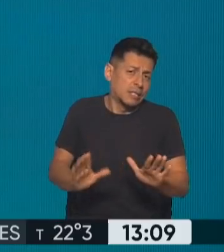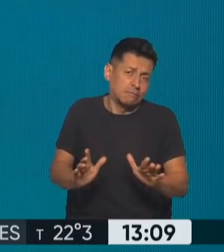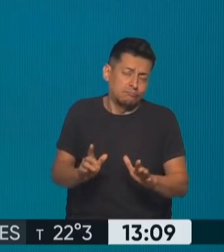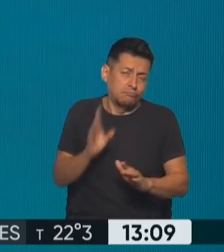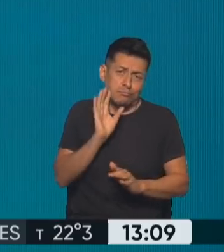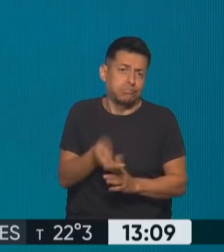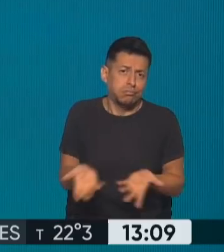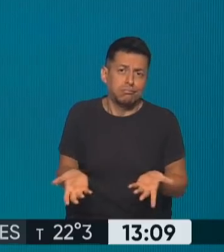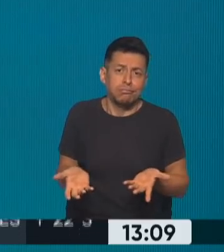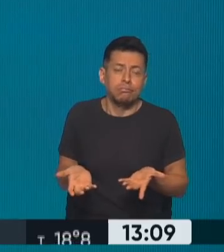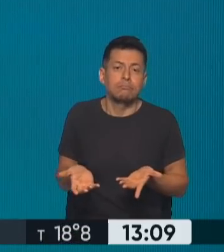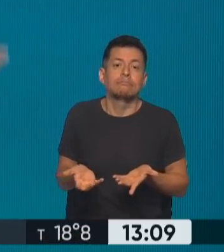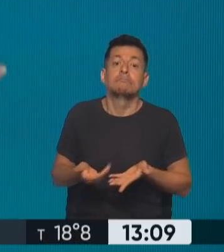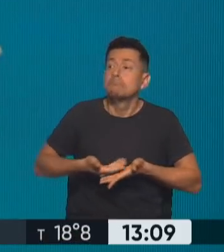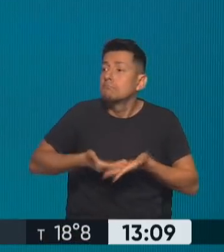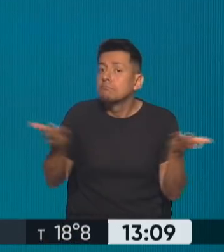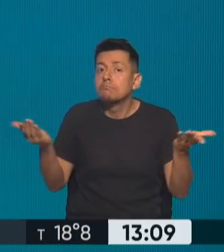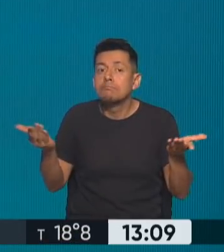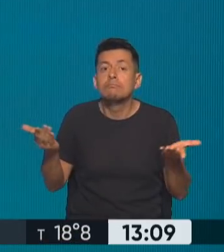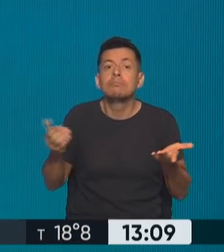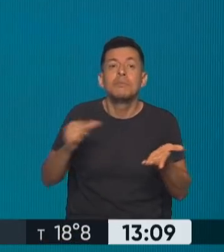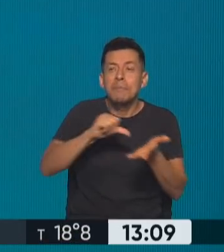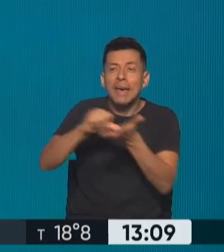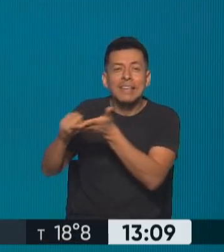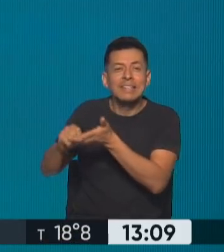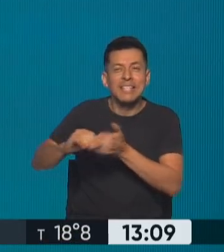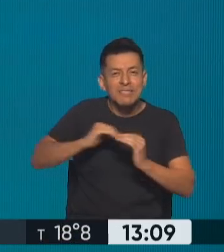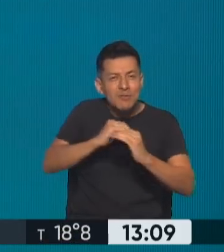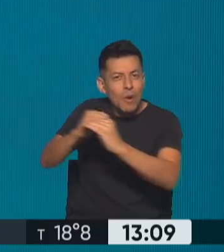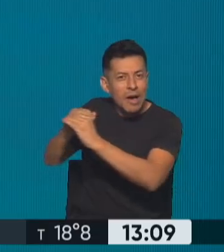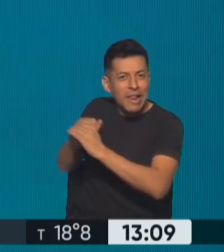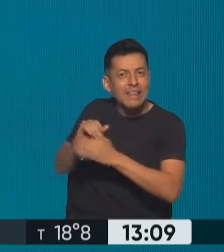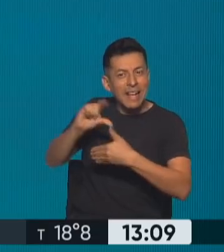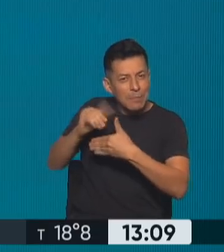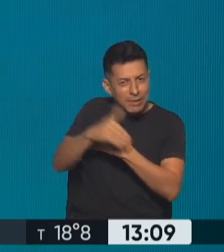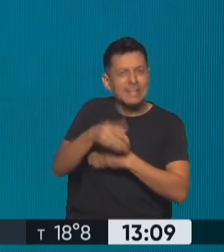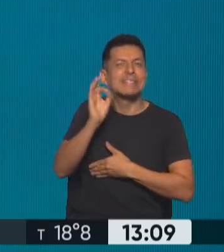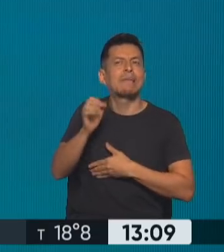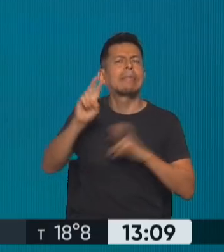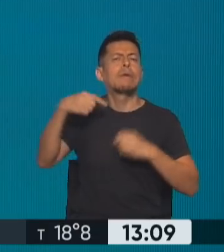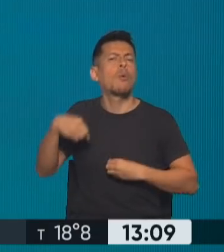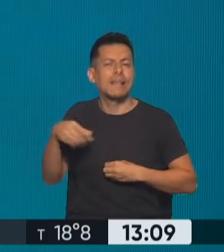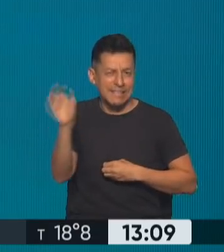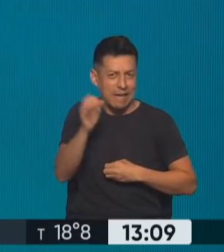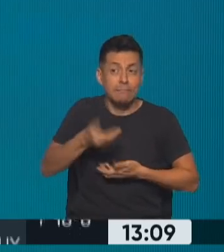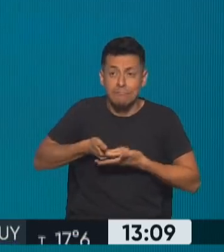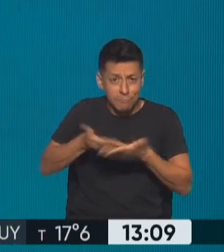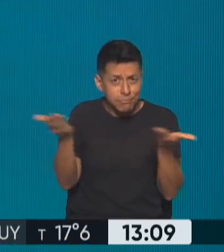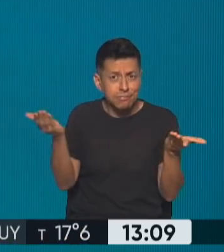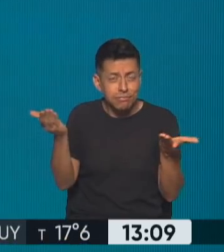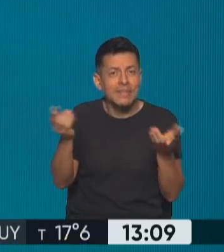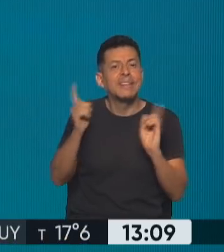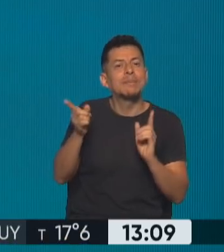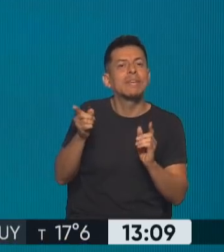pueda compartirlo con mis compatriotas latinoamericanos que saben de qué estoy hablando y también con